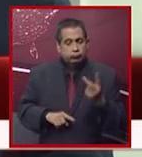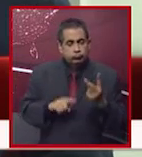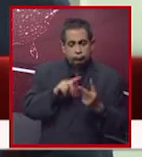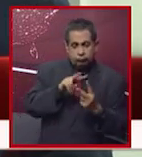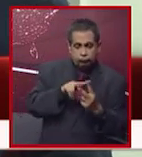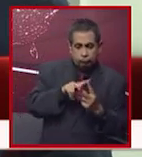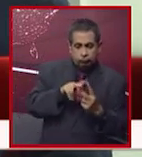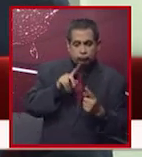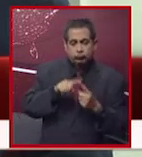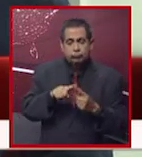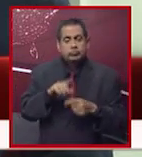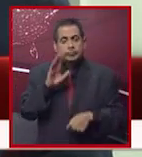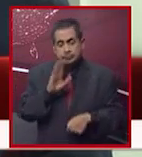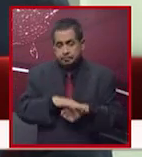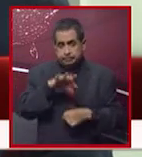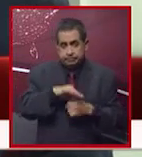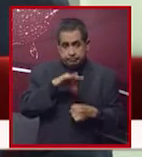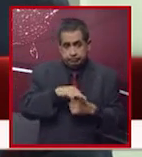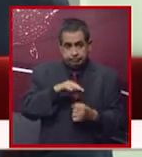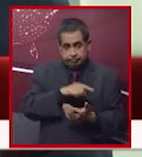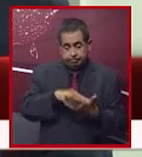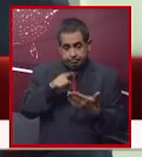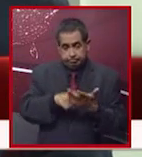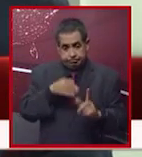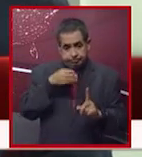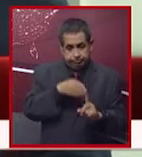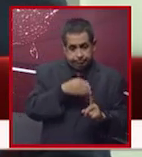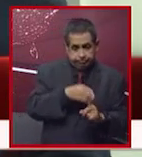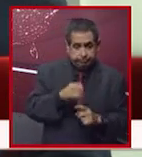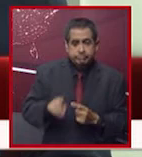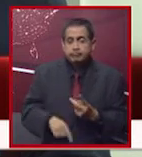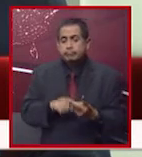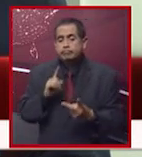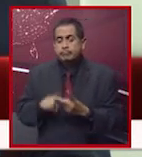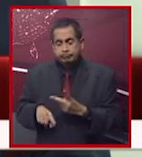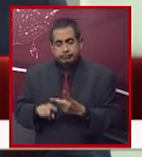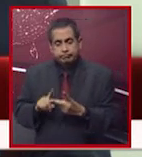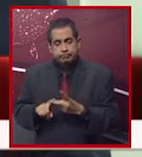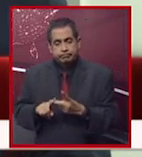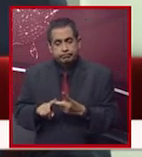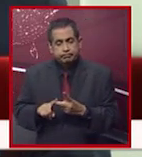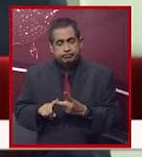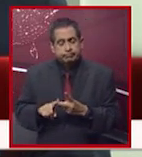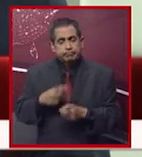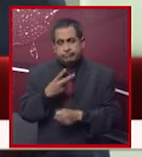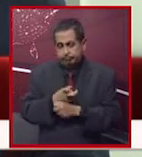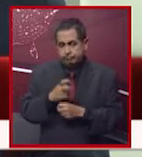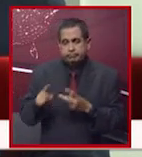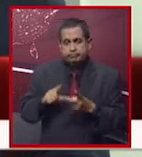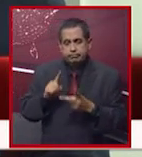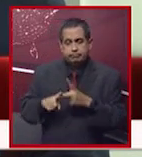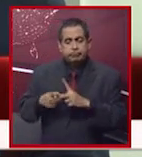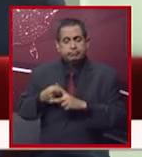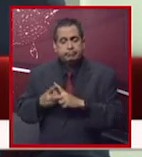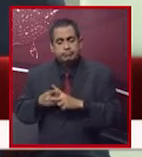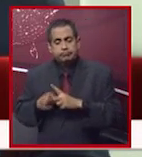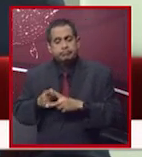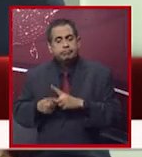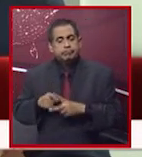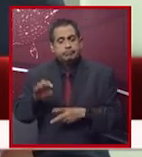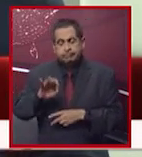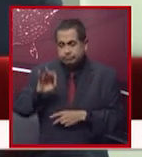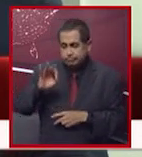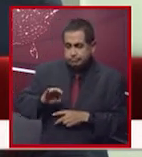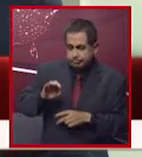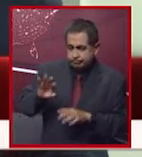fórmulas de mayor votación del partido de mayor votación y en segundo lugar, quien ocupe el segundo lugar,